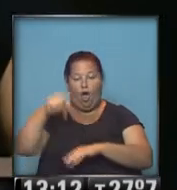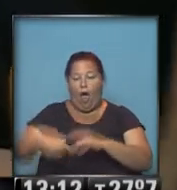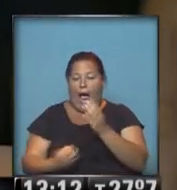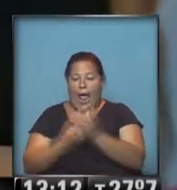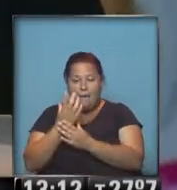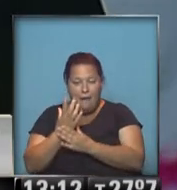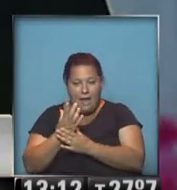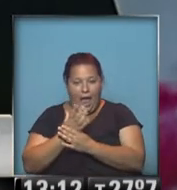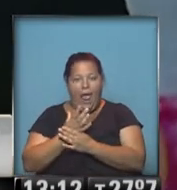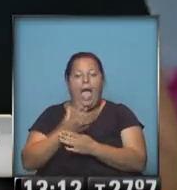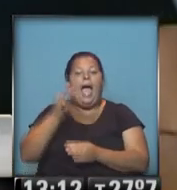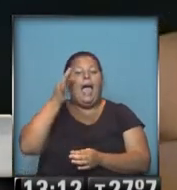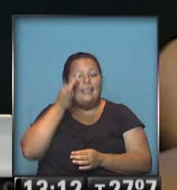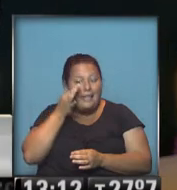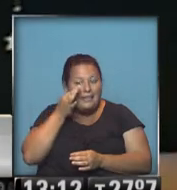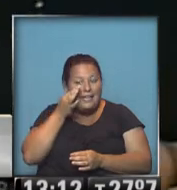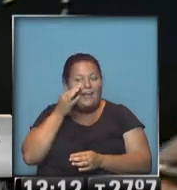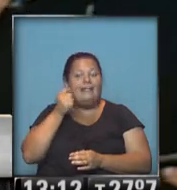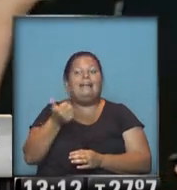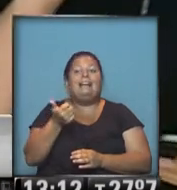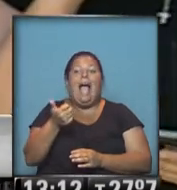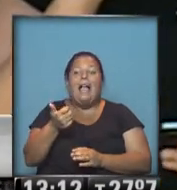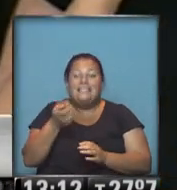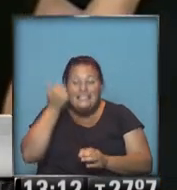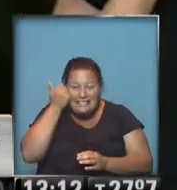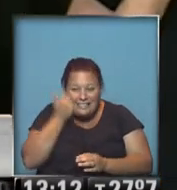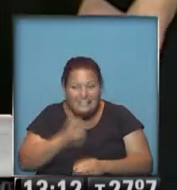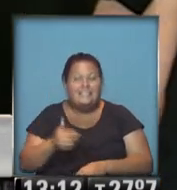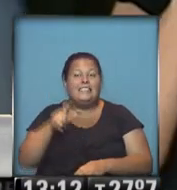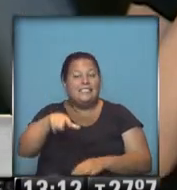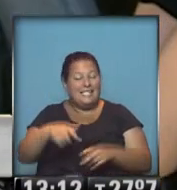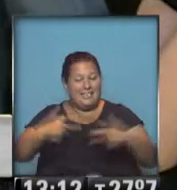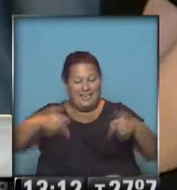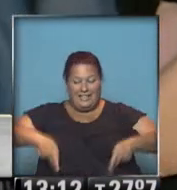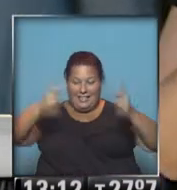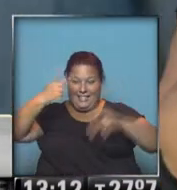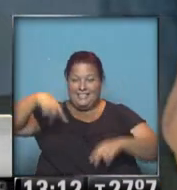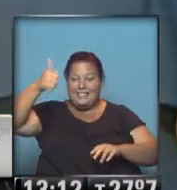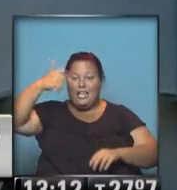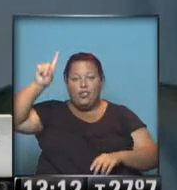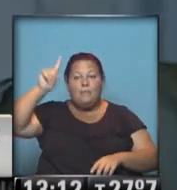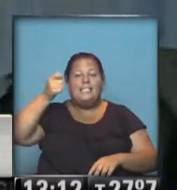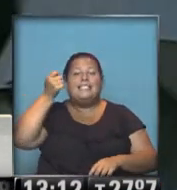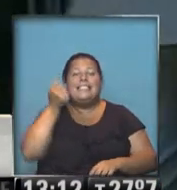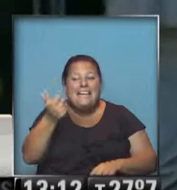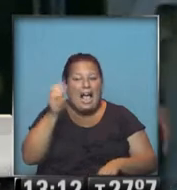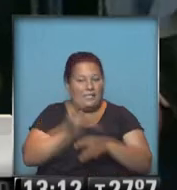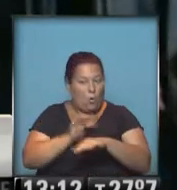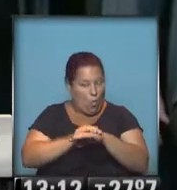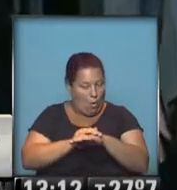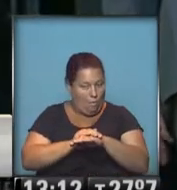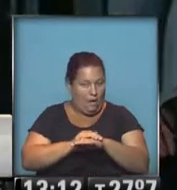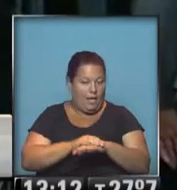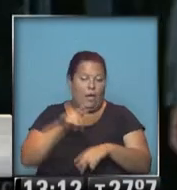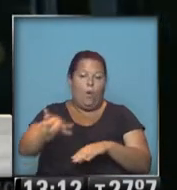mañana como testigo y casi se va de estos tribunales de la calle talcahuano de este sexto piso como imputado recordemos bueno